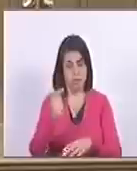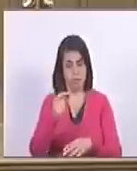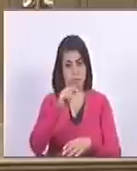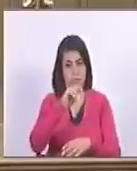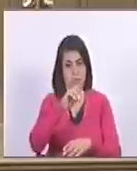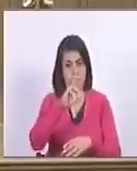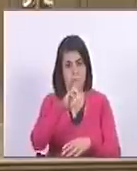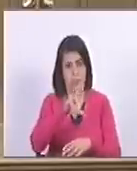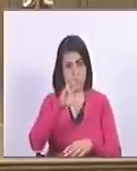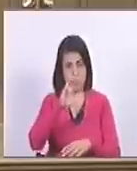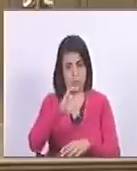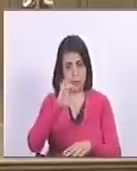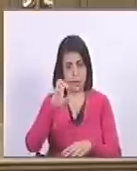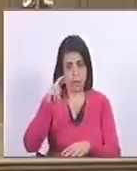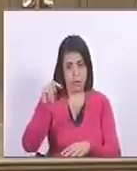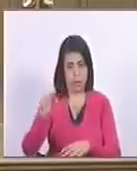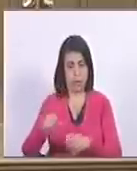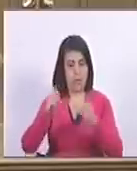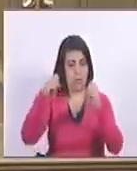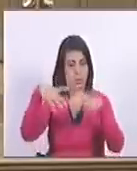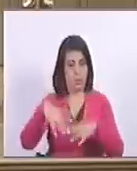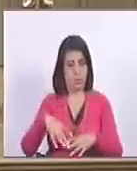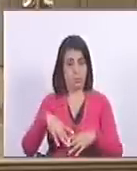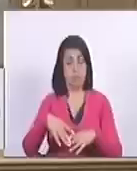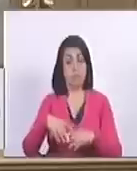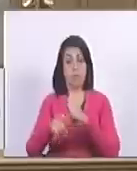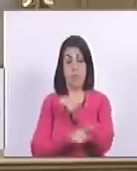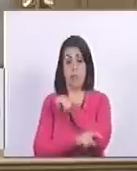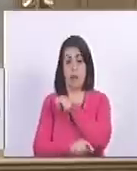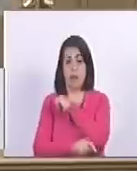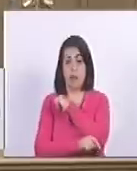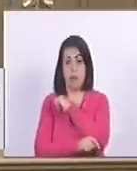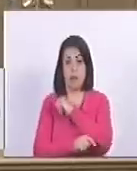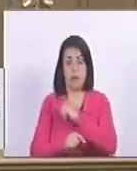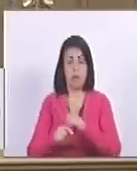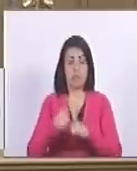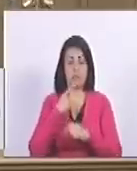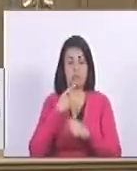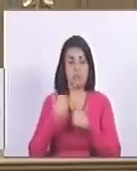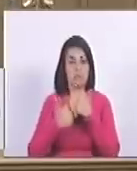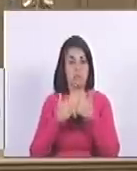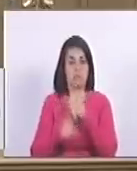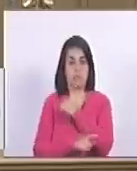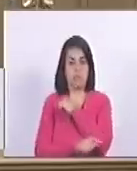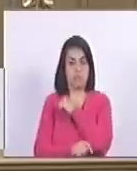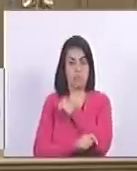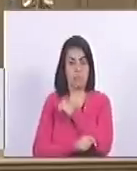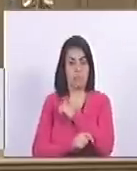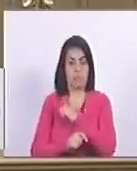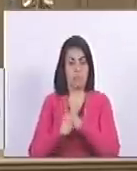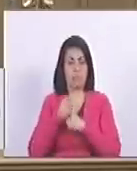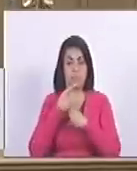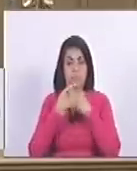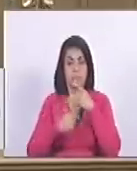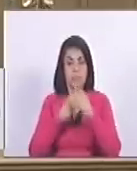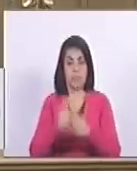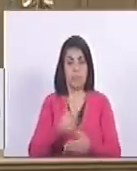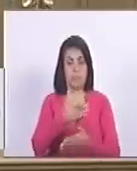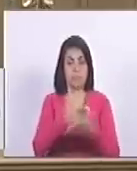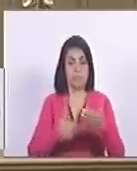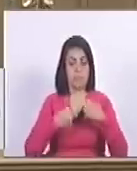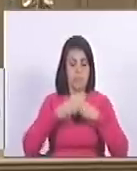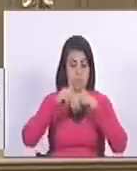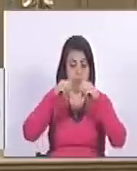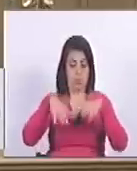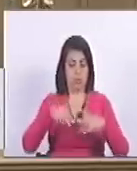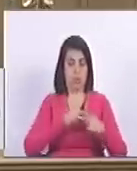CNE forma parte de una trampa del régimen. ¿Cuál trampa? La renuncia, que yo sé, fue un acto